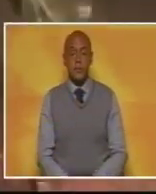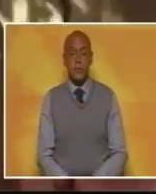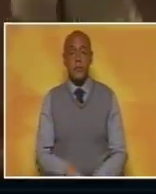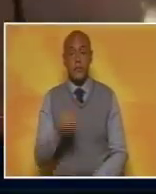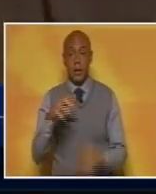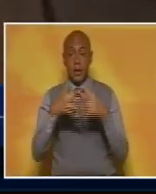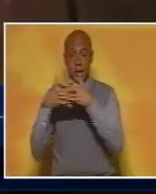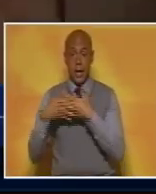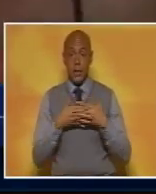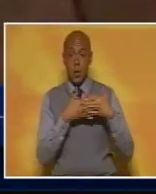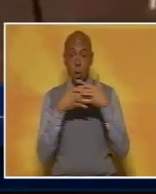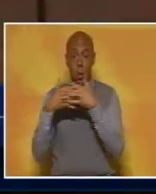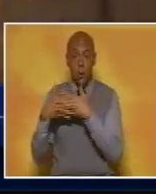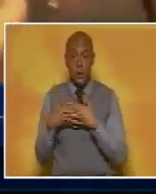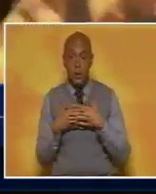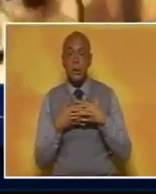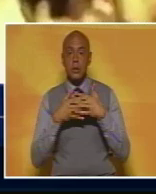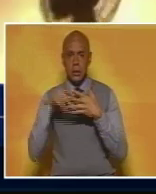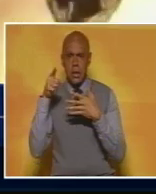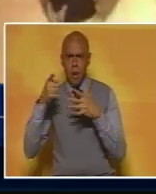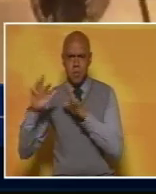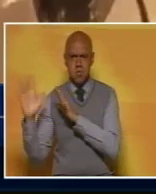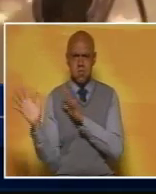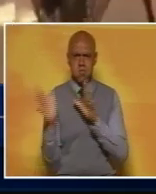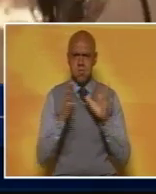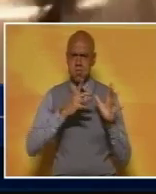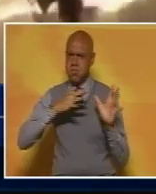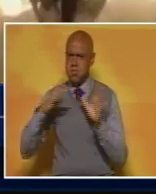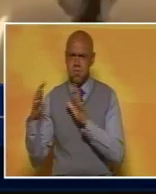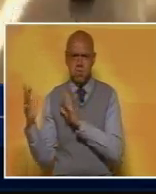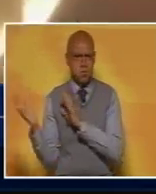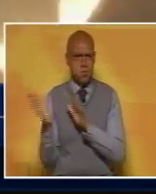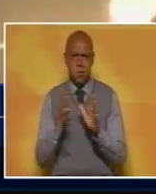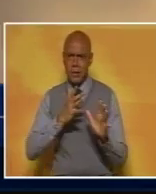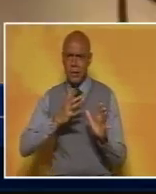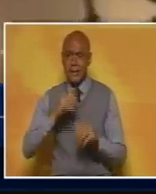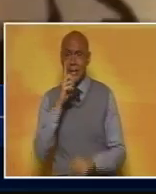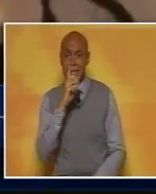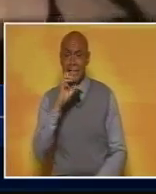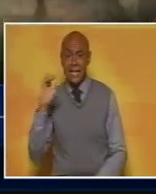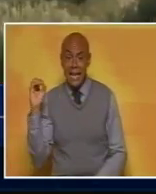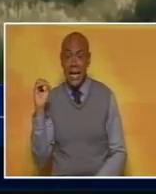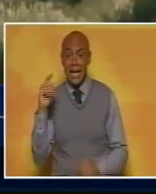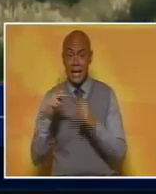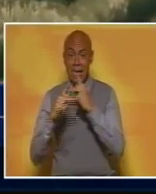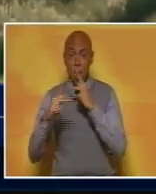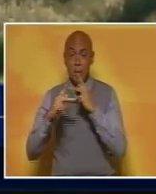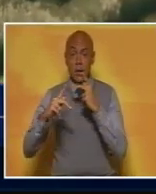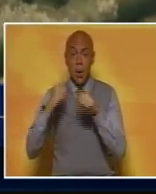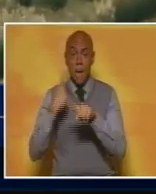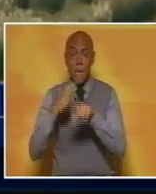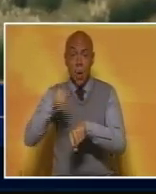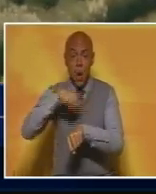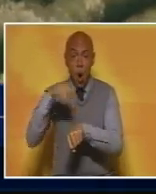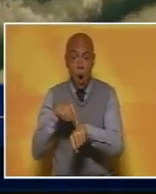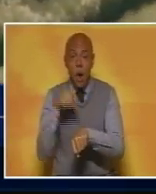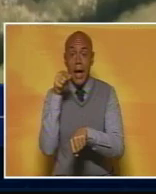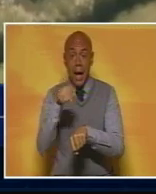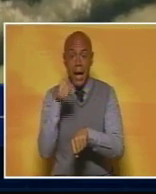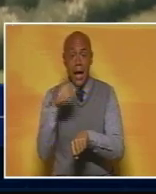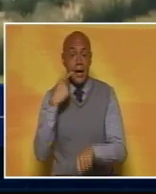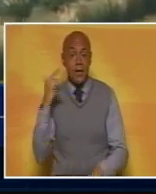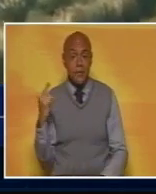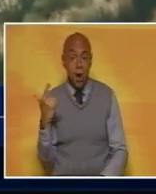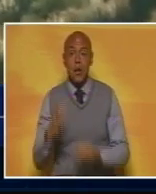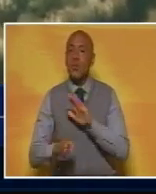En Estados Unidos, los fuertes vientos con rachas de más de 100 kilómetros por hora en California mantienen